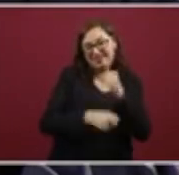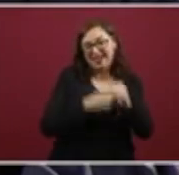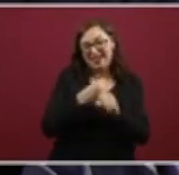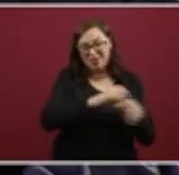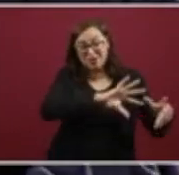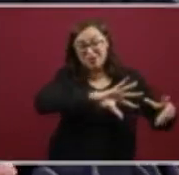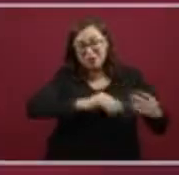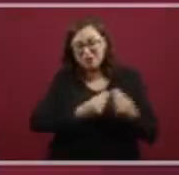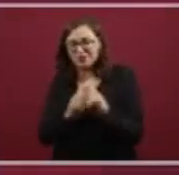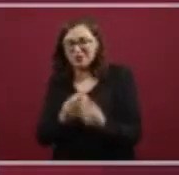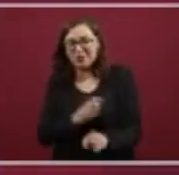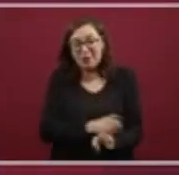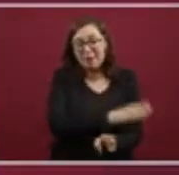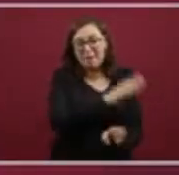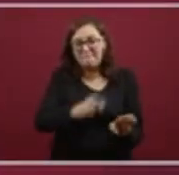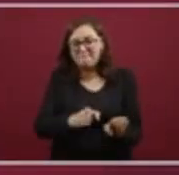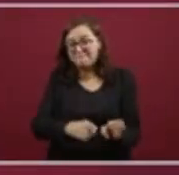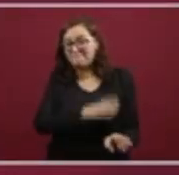sexenios como nunca.